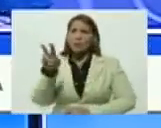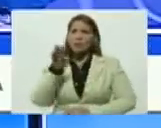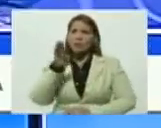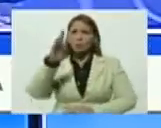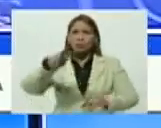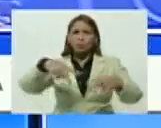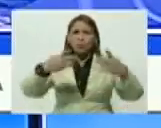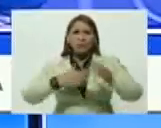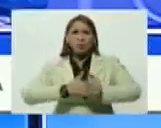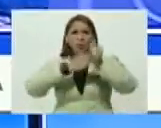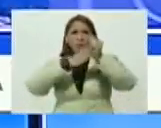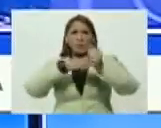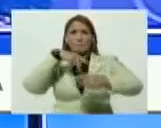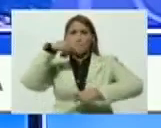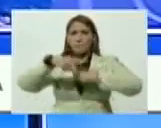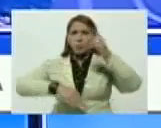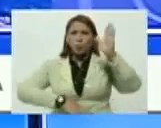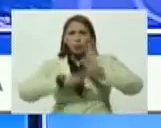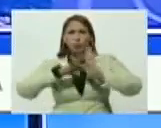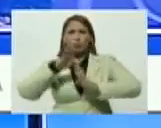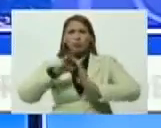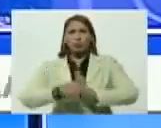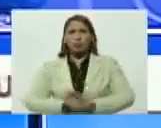nuevo liderazgo productivo,